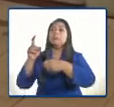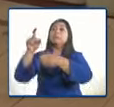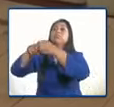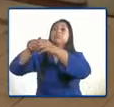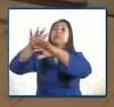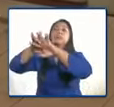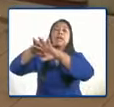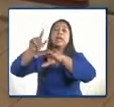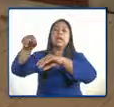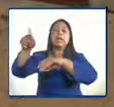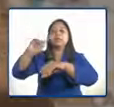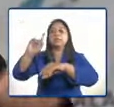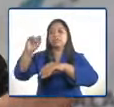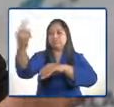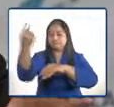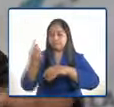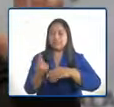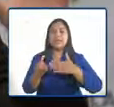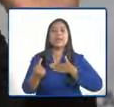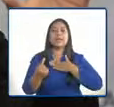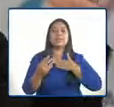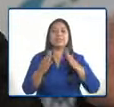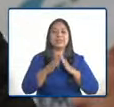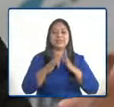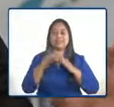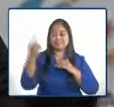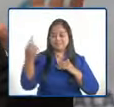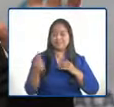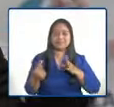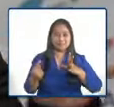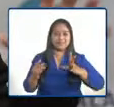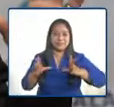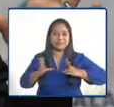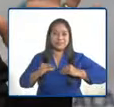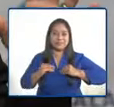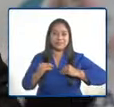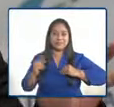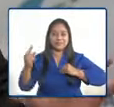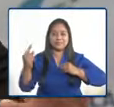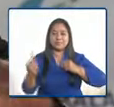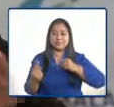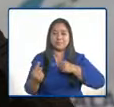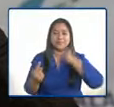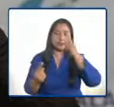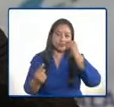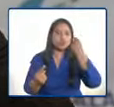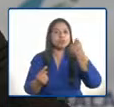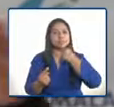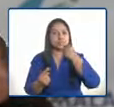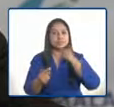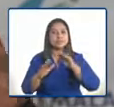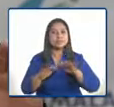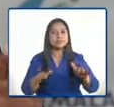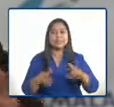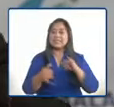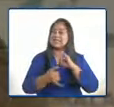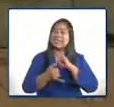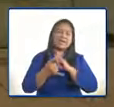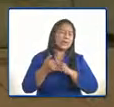uno de estos hogares, que sabemos que la institucionalización de los niños y de las niñas es el último